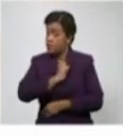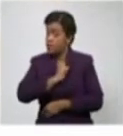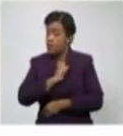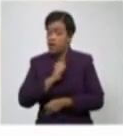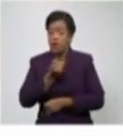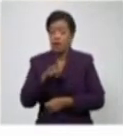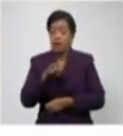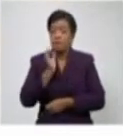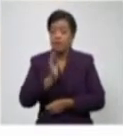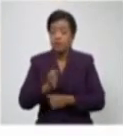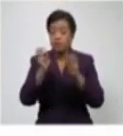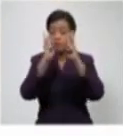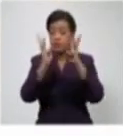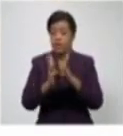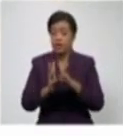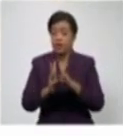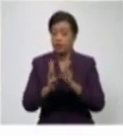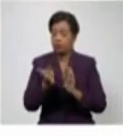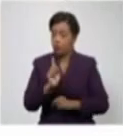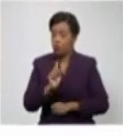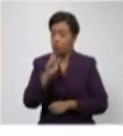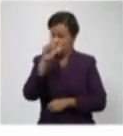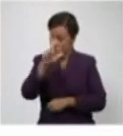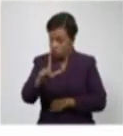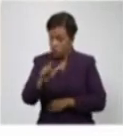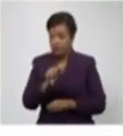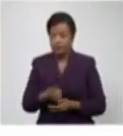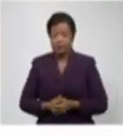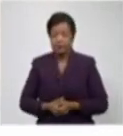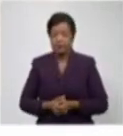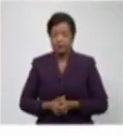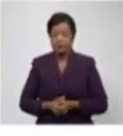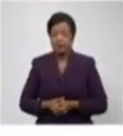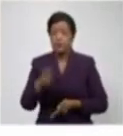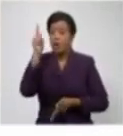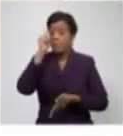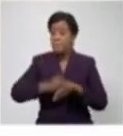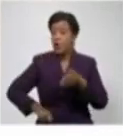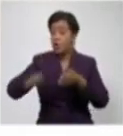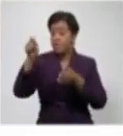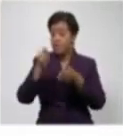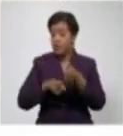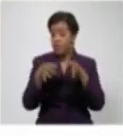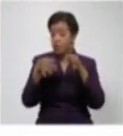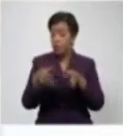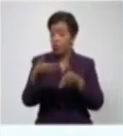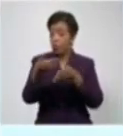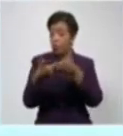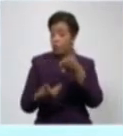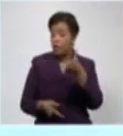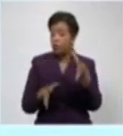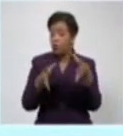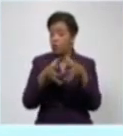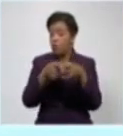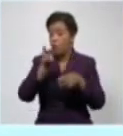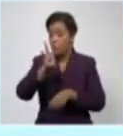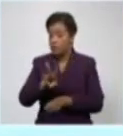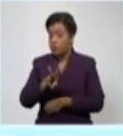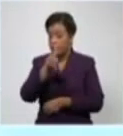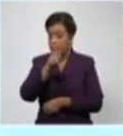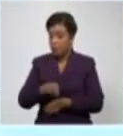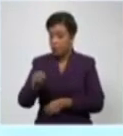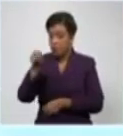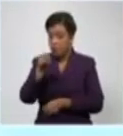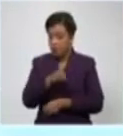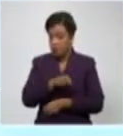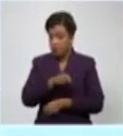hacerlo público el lunes. Incluso prohibieron que circulara a través de grupos de WhatsApp.